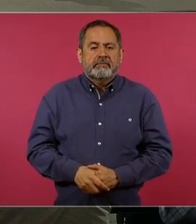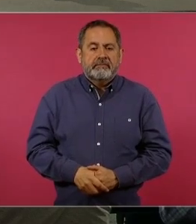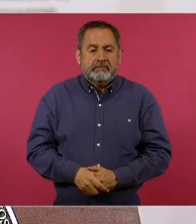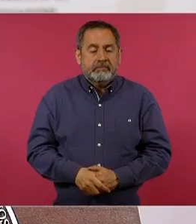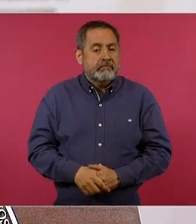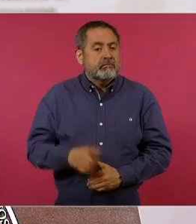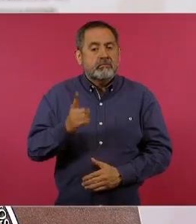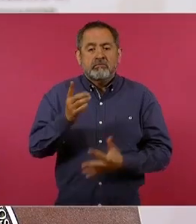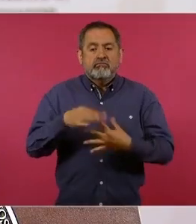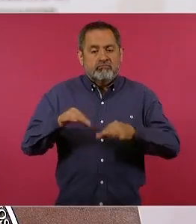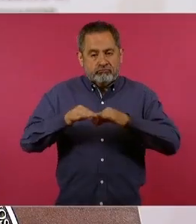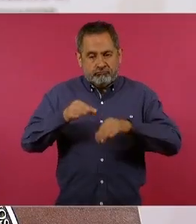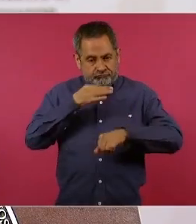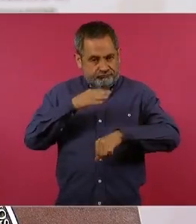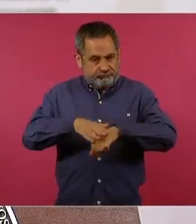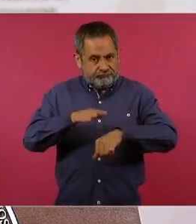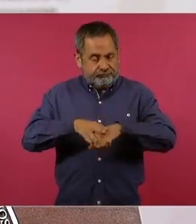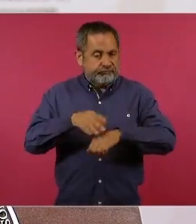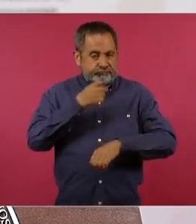Es importante mencionar